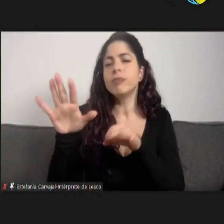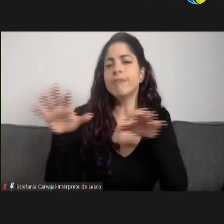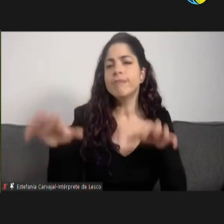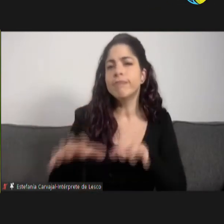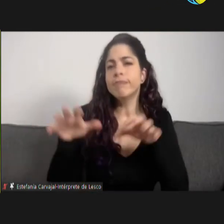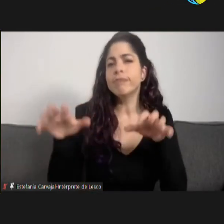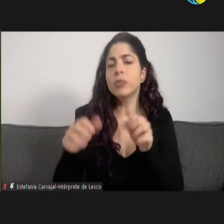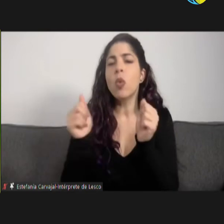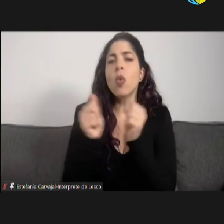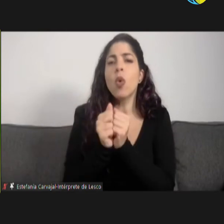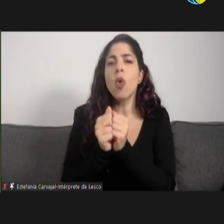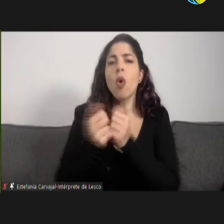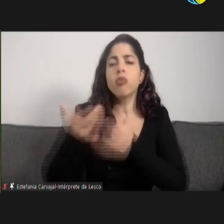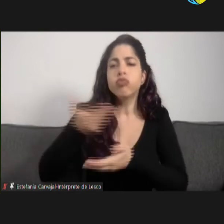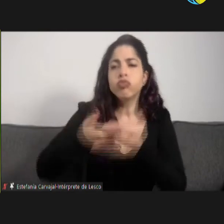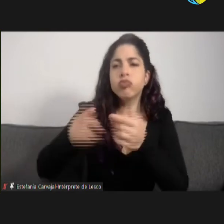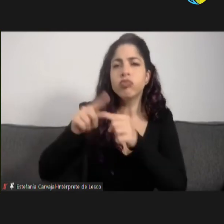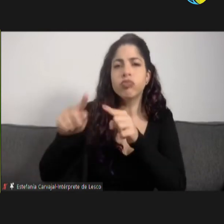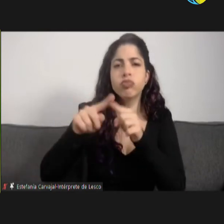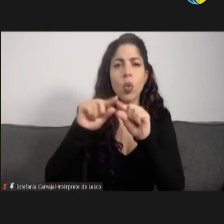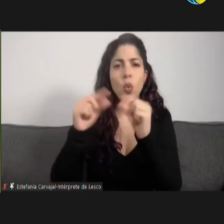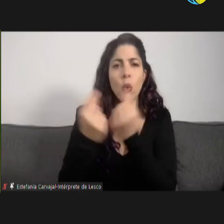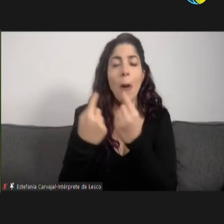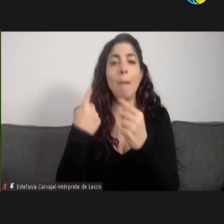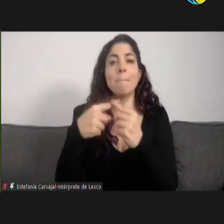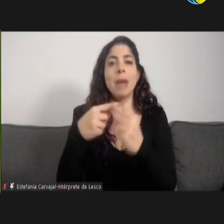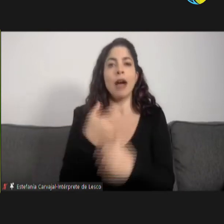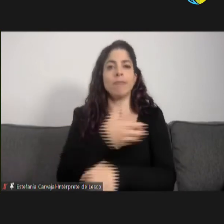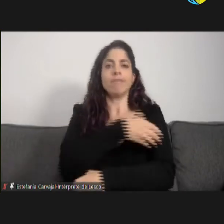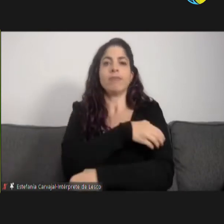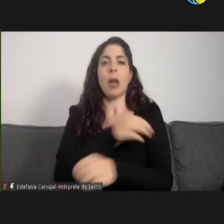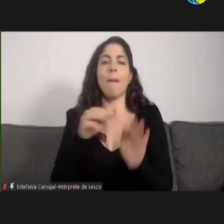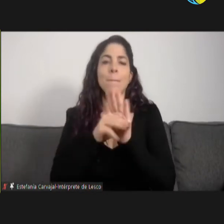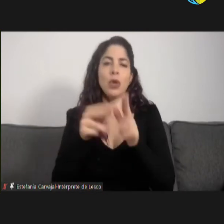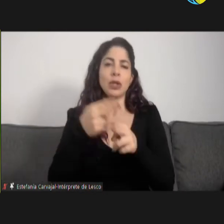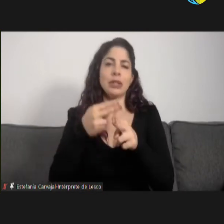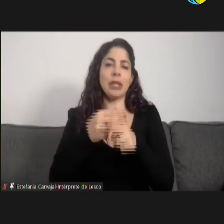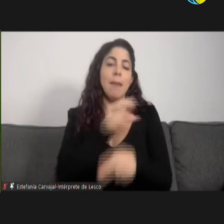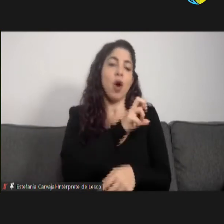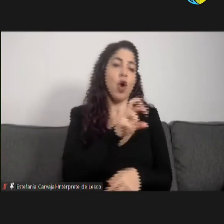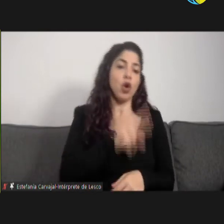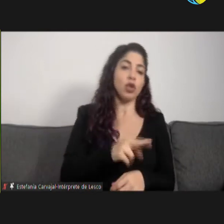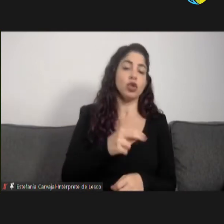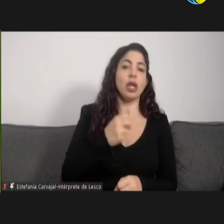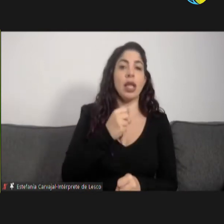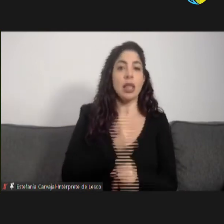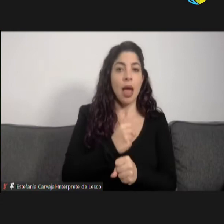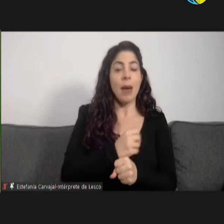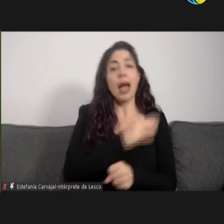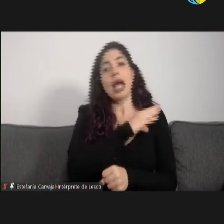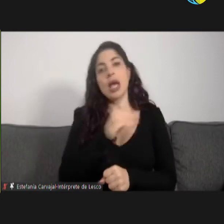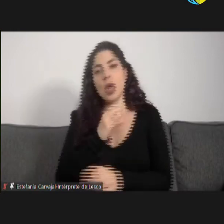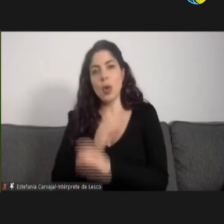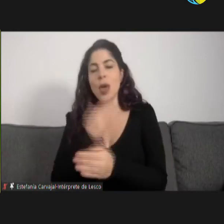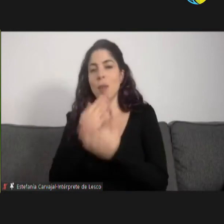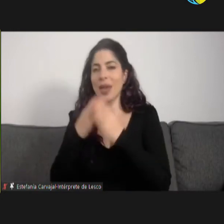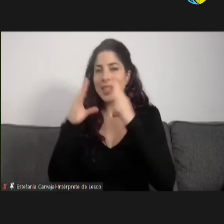con sectores y el fortalecimiento del modelo compartido Costa Rica Trabaja y se Cuida. Muy buenas tardes, don Alexander.